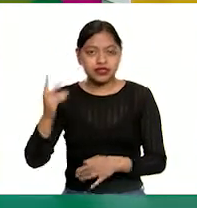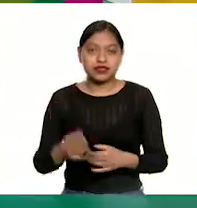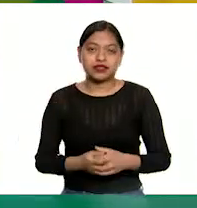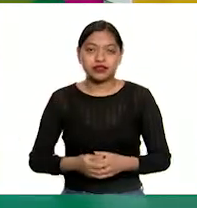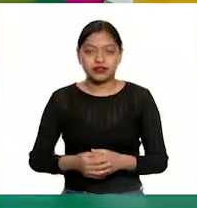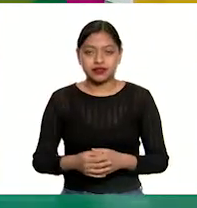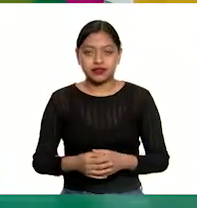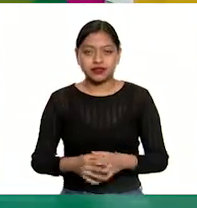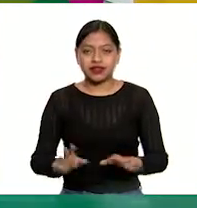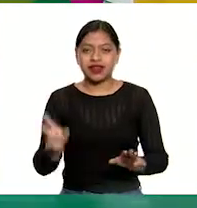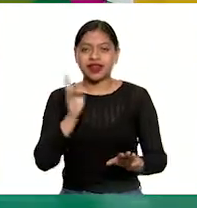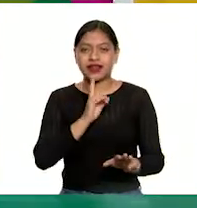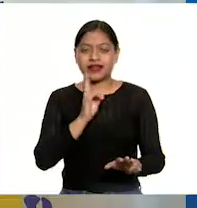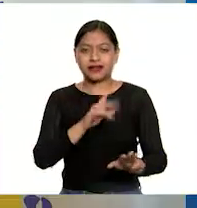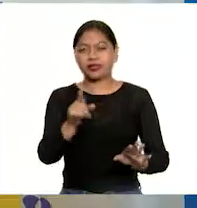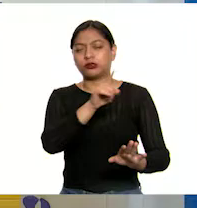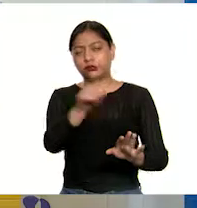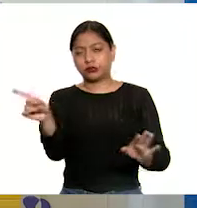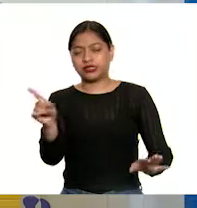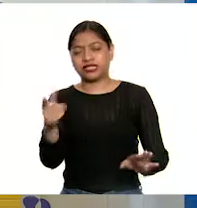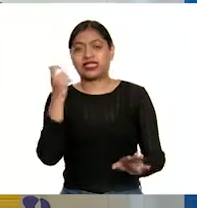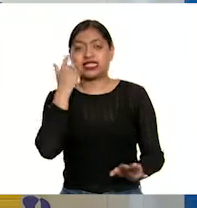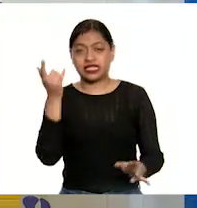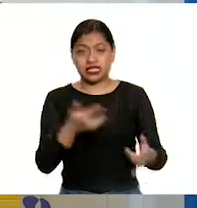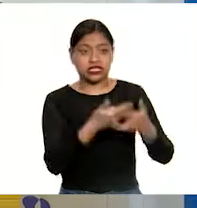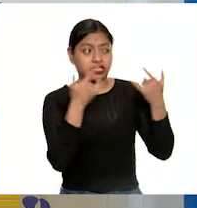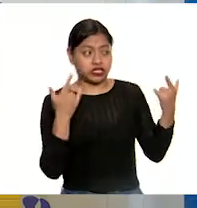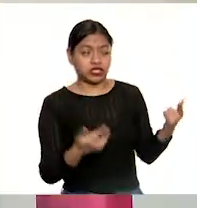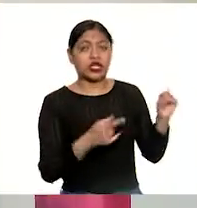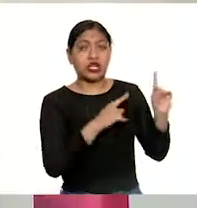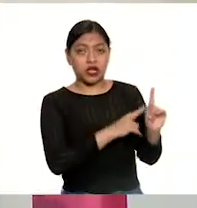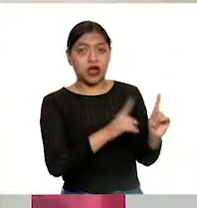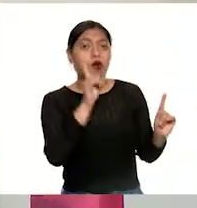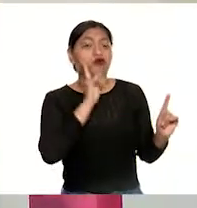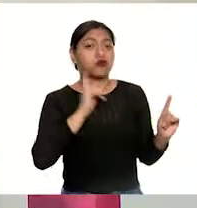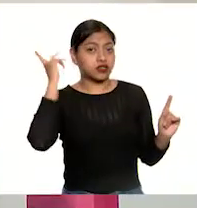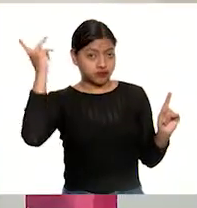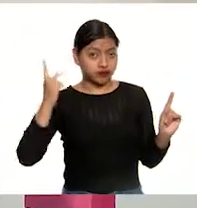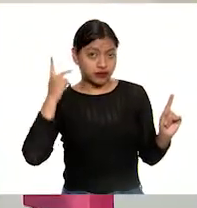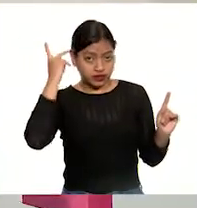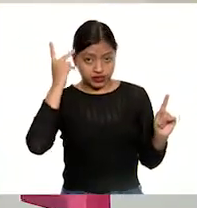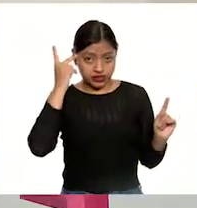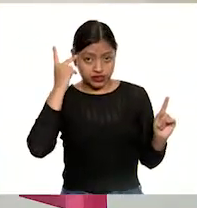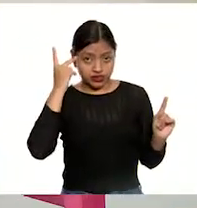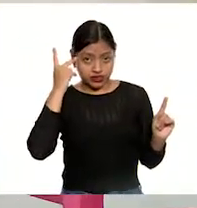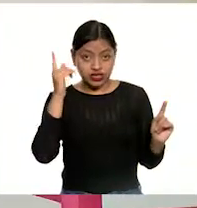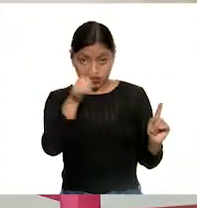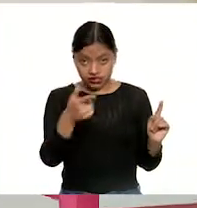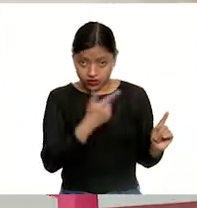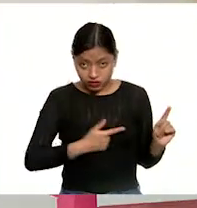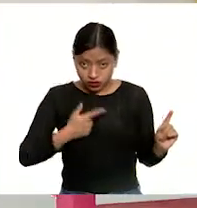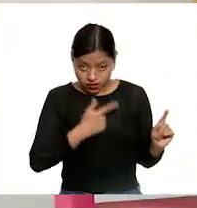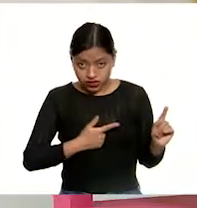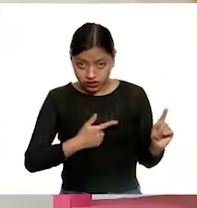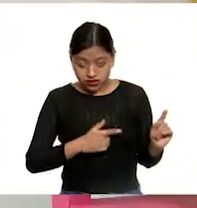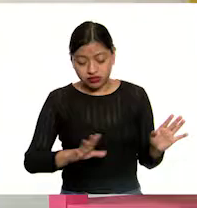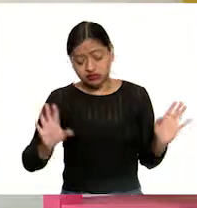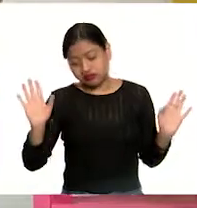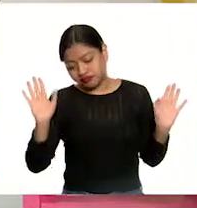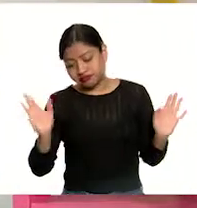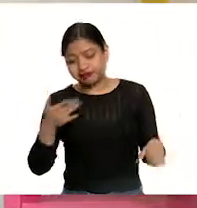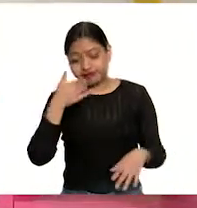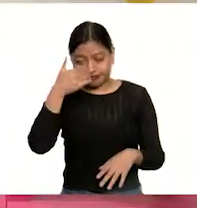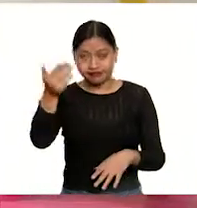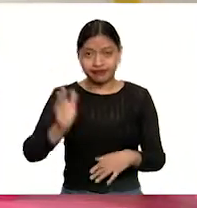a las niñas. A ver, niñas ¿qué dicen? y niños, ¿ustedes quieren que leamos un cuento de princesas? ¿Les gustan? ¡Sí! Bueno, está bien.